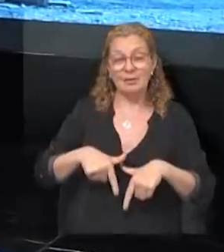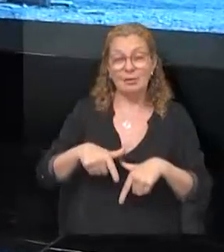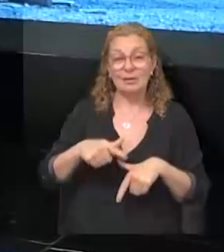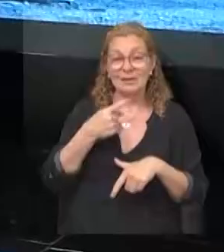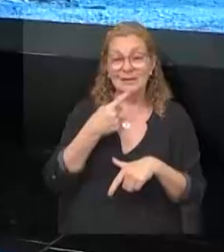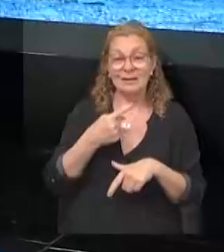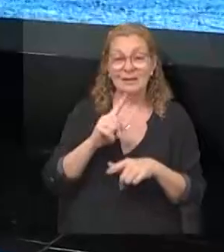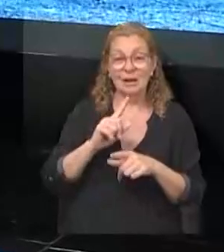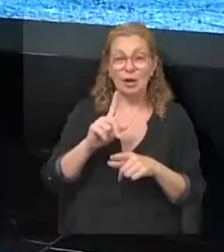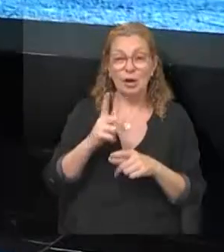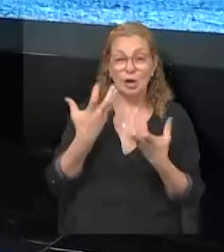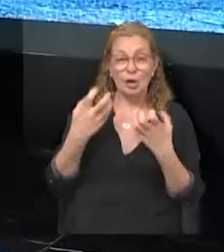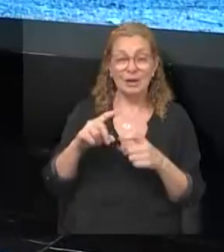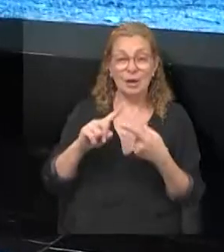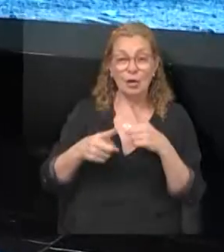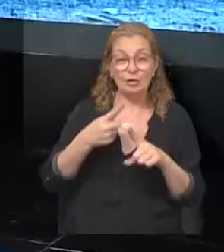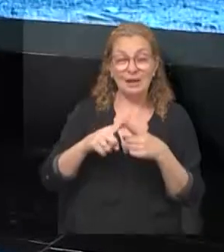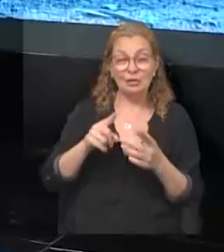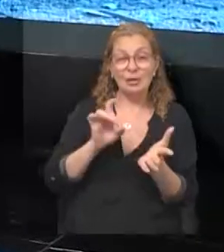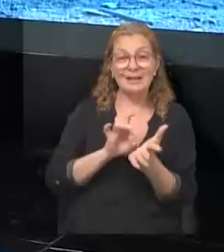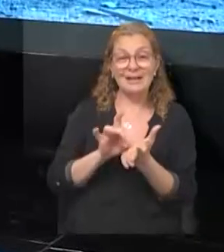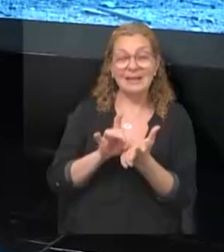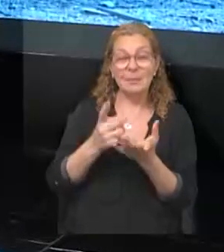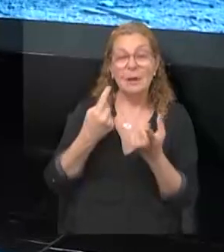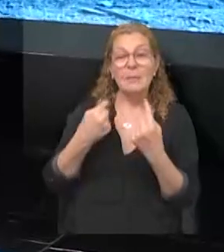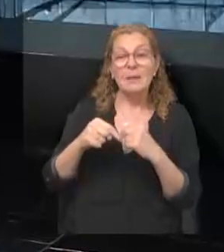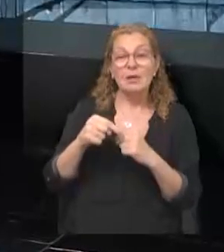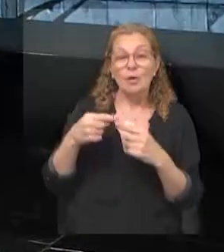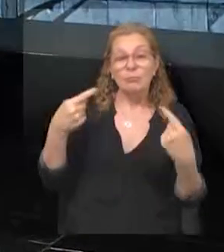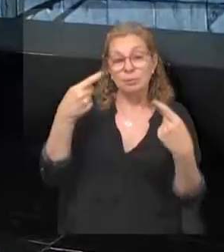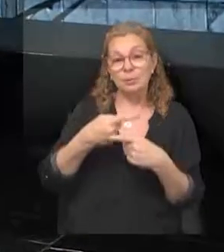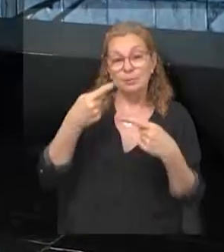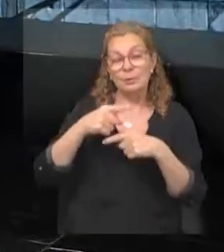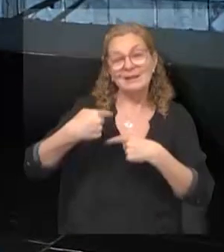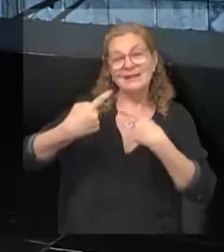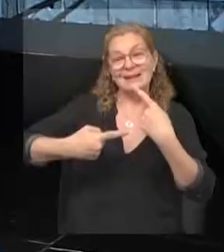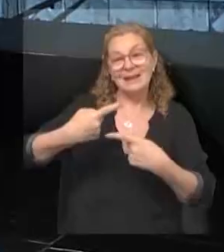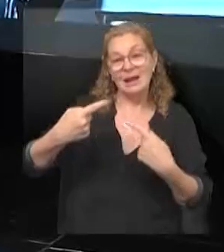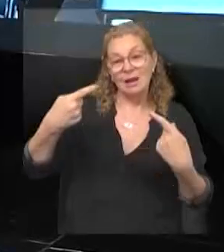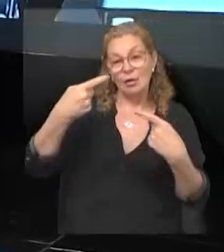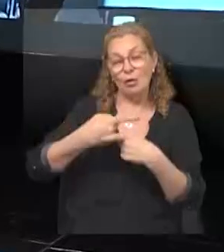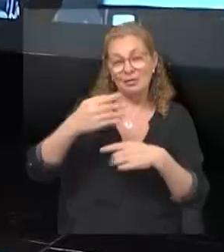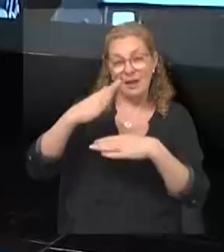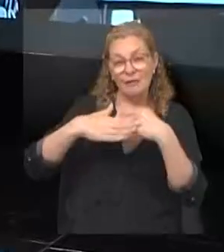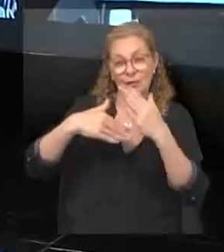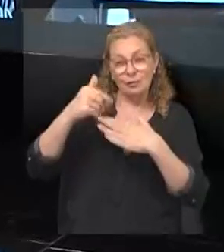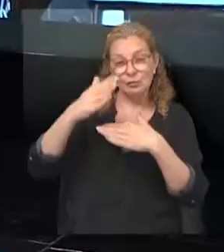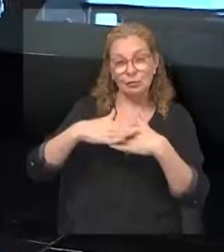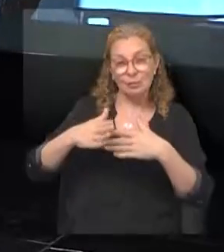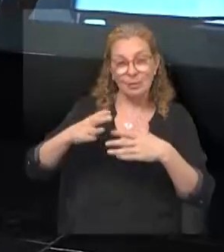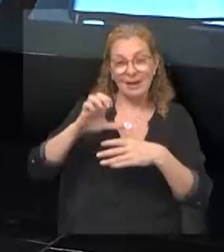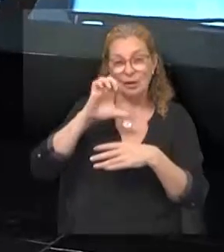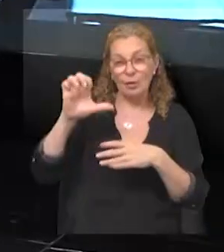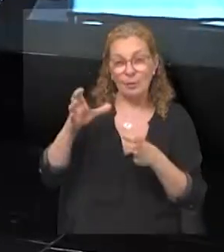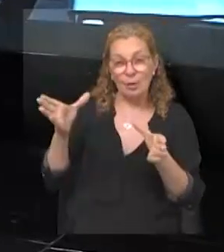que no tiene contacto con hisbol desde septiembre pero los ataques continúan particularmente contra las infraestructuras ahora económicas del